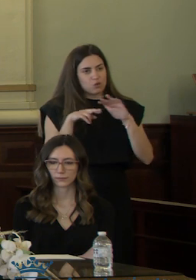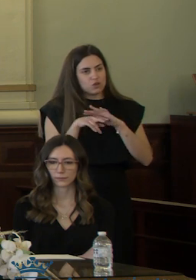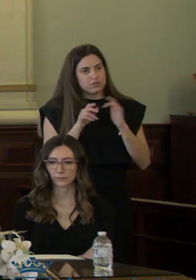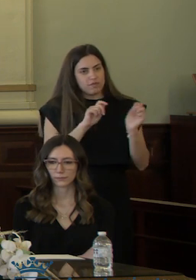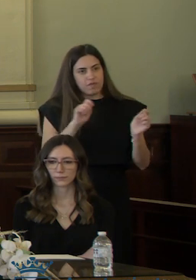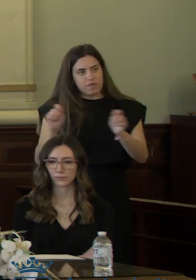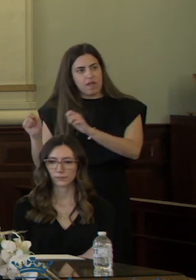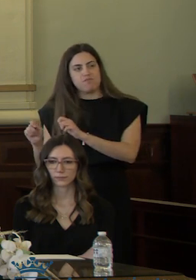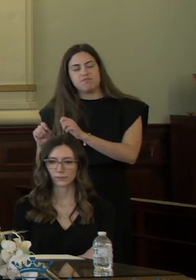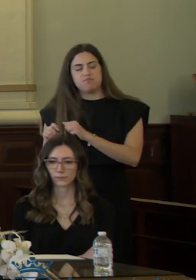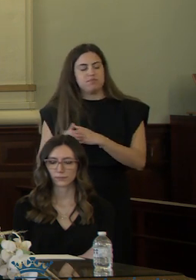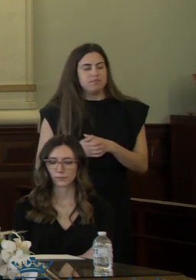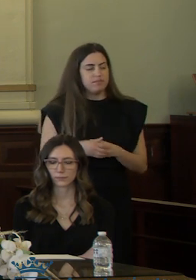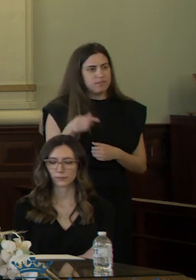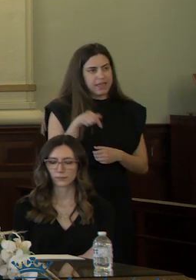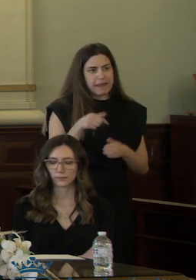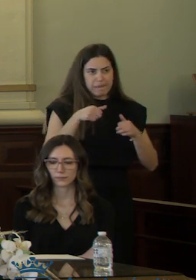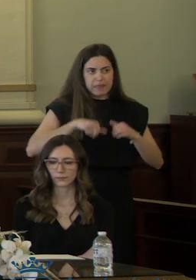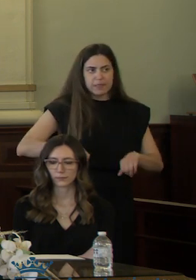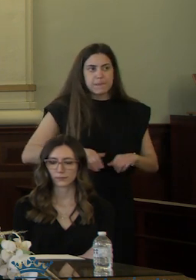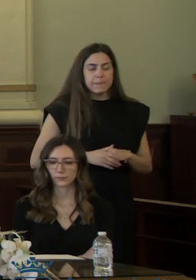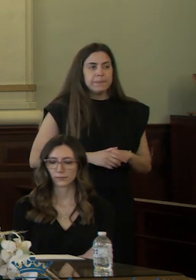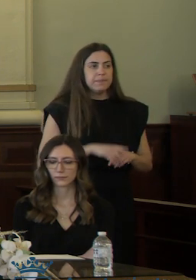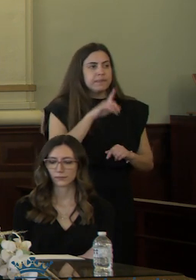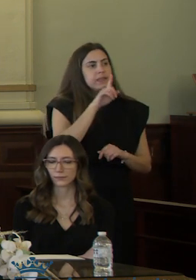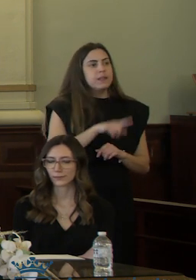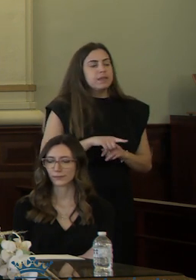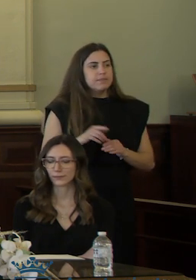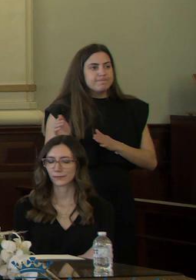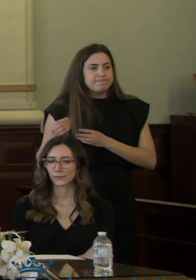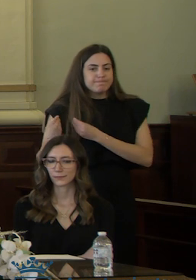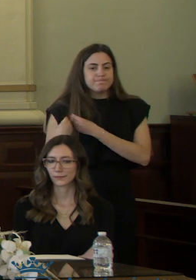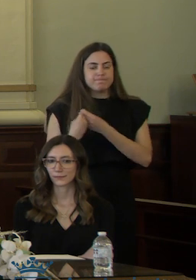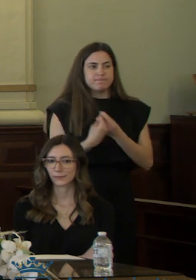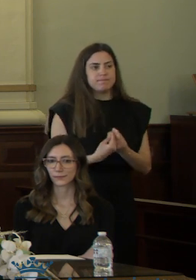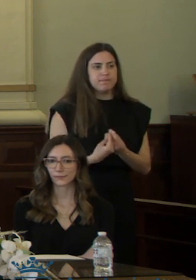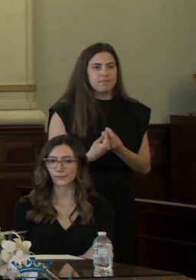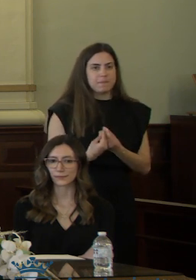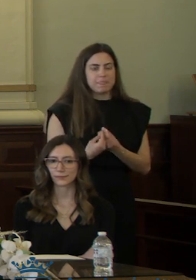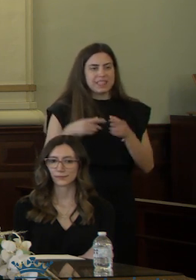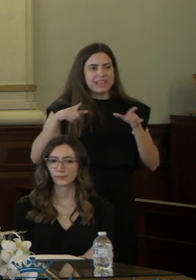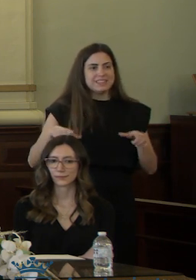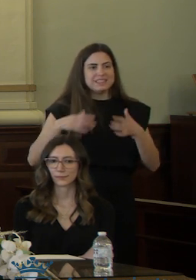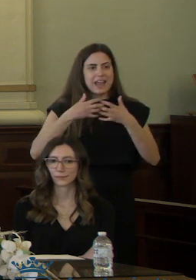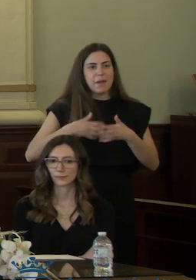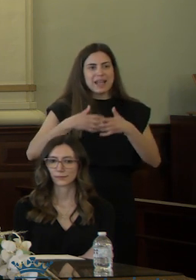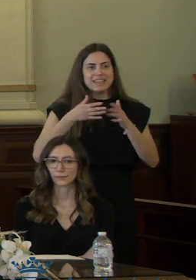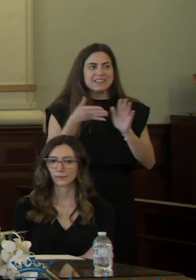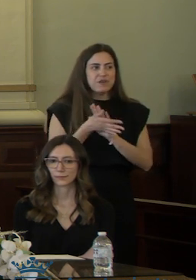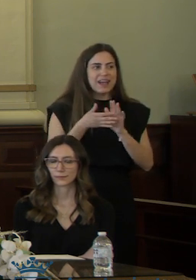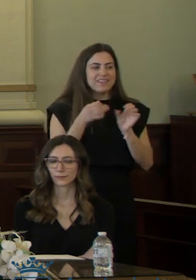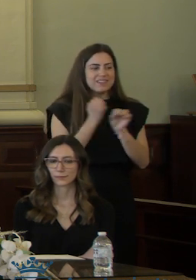de la discapacidad de la ONCE. Y luego también me ha acompañado en la sala de máquinas las mejores